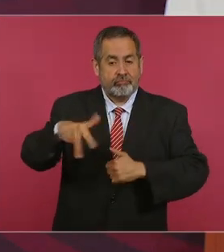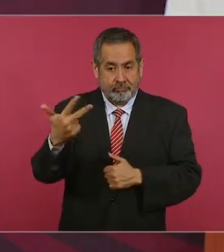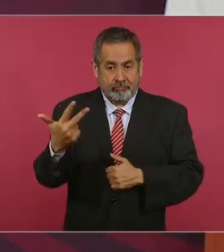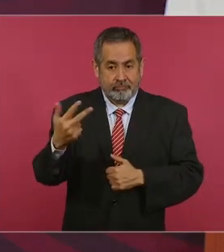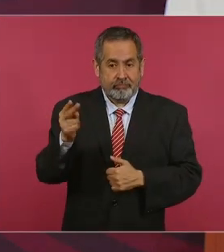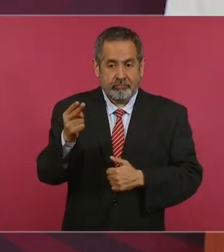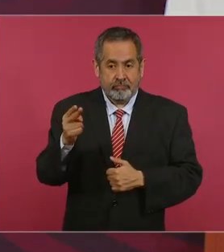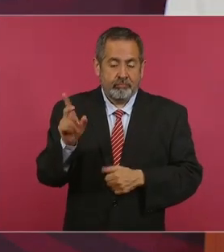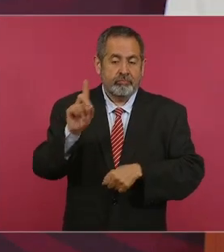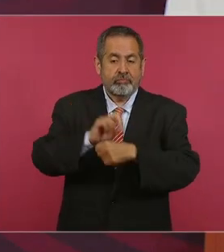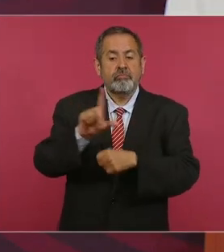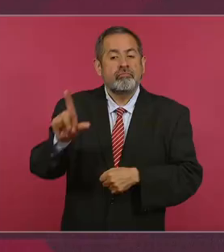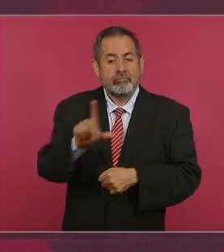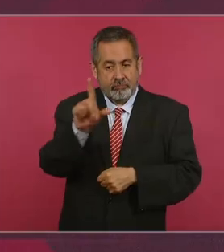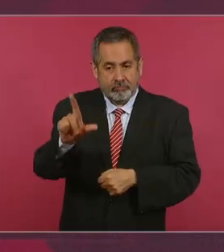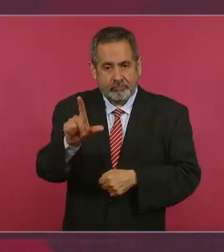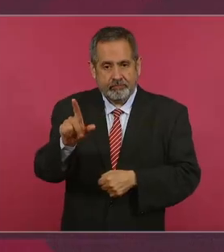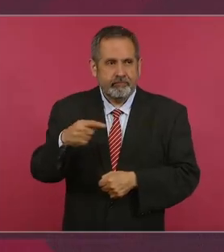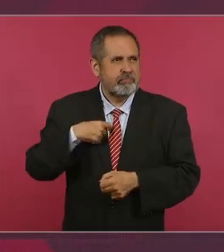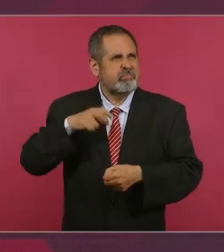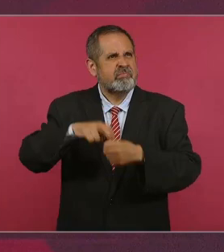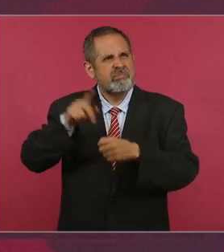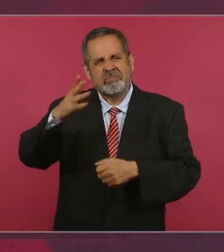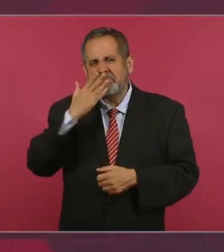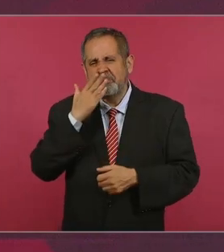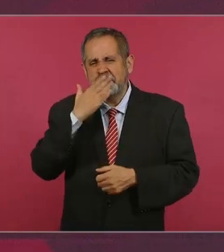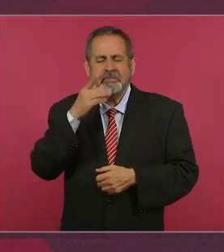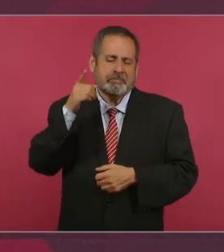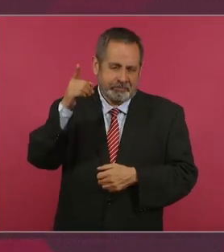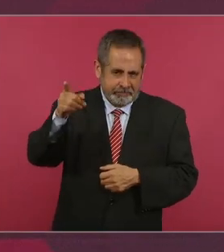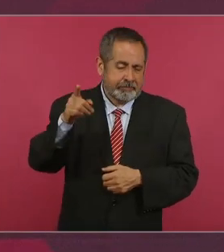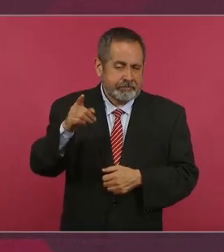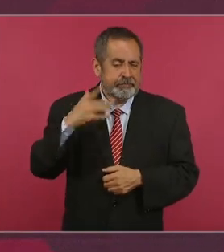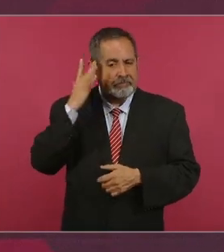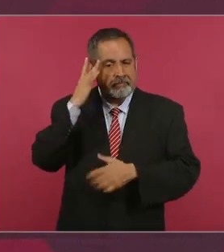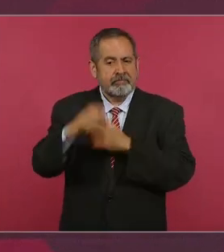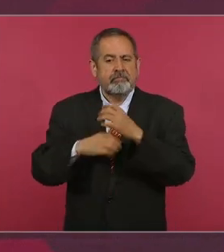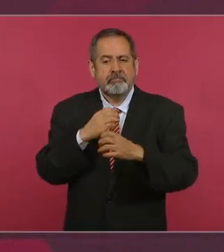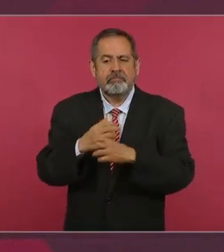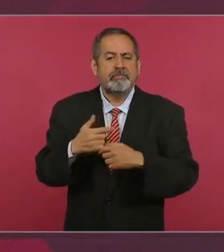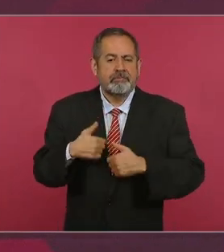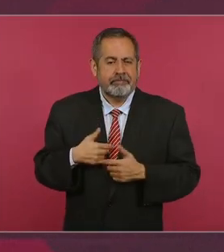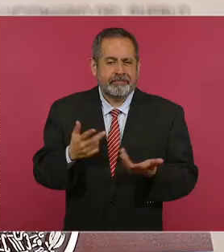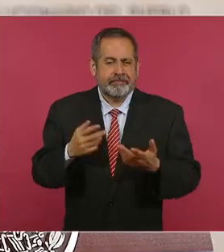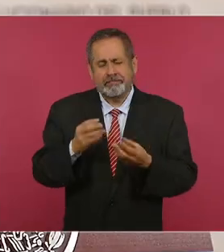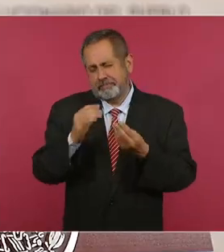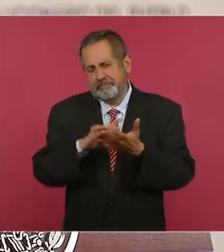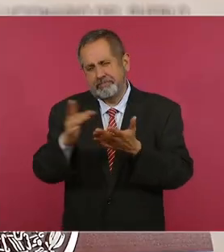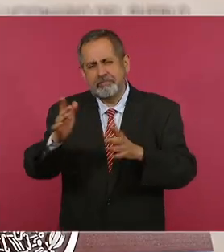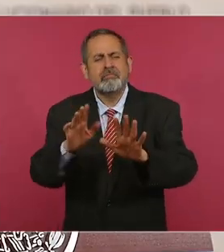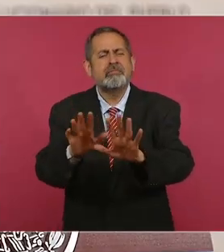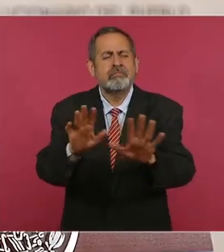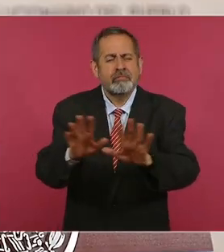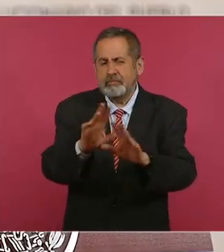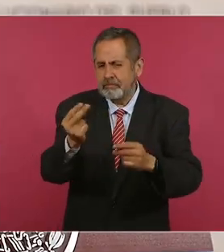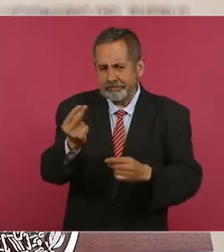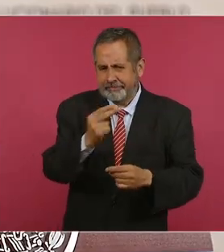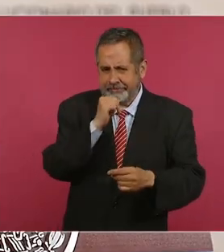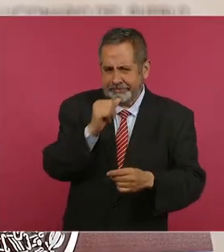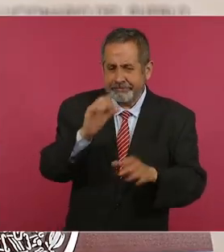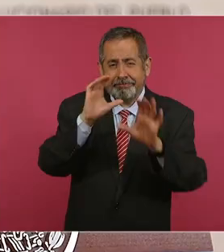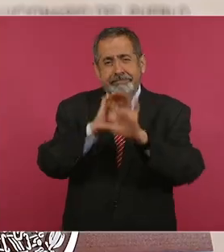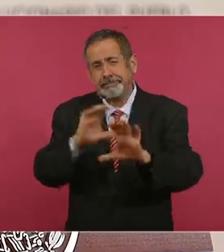lunes. Voy a estar en Sonora. Muchas gracias. No, no hace falta lo de